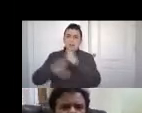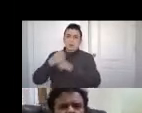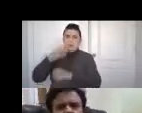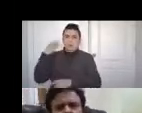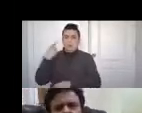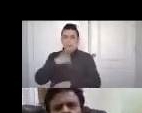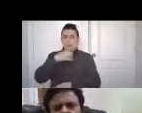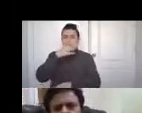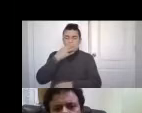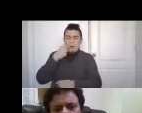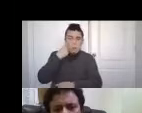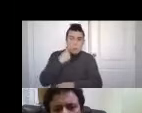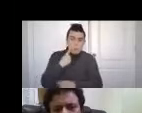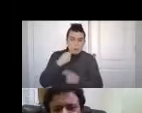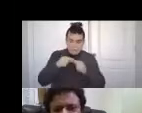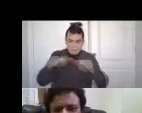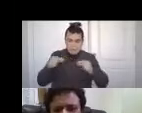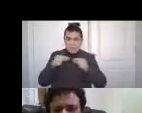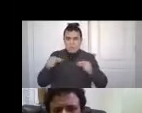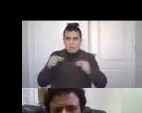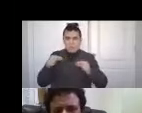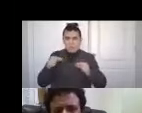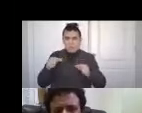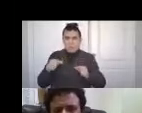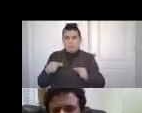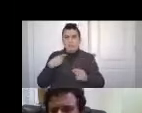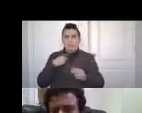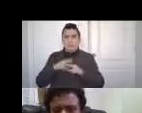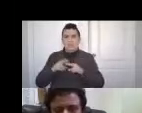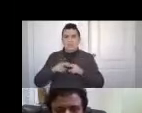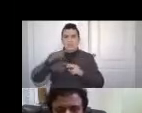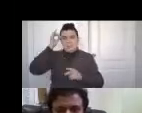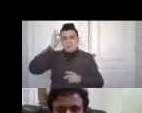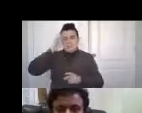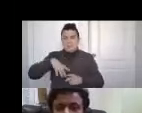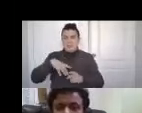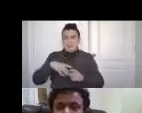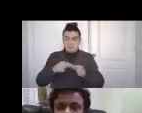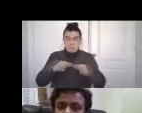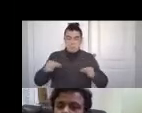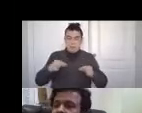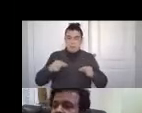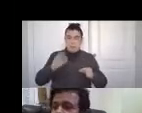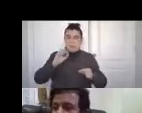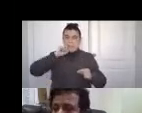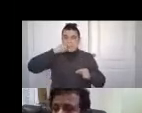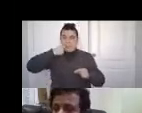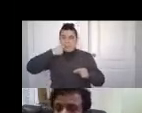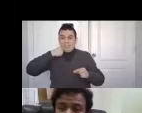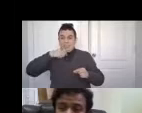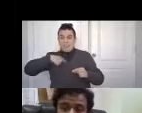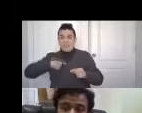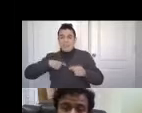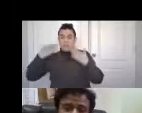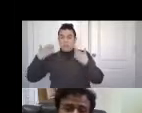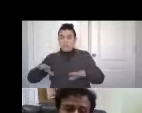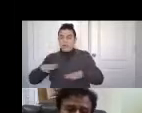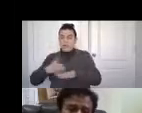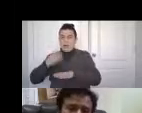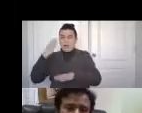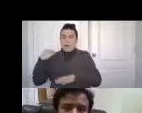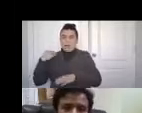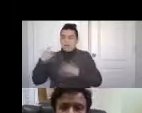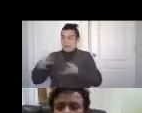anticuerpos, y los test de anticuerpos lo que me generan, ¿cierto?, es la conclusión de que si estuve infectado o infectada. Estoy hablando del año